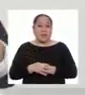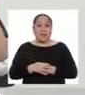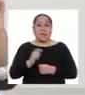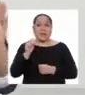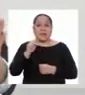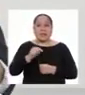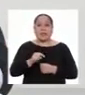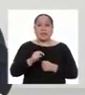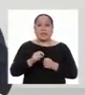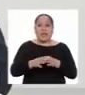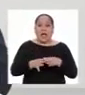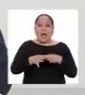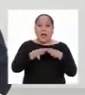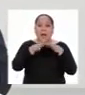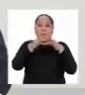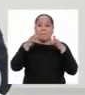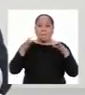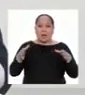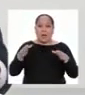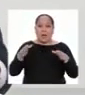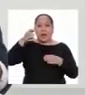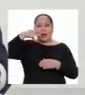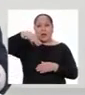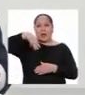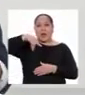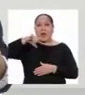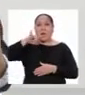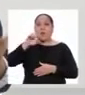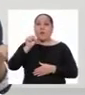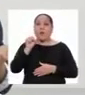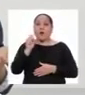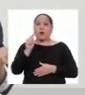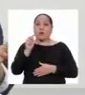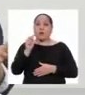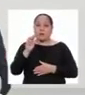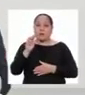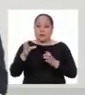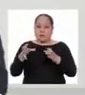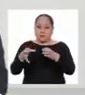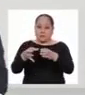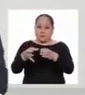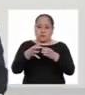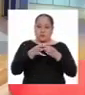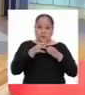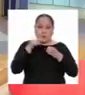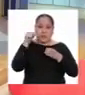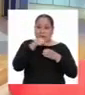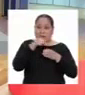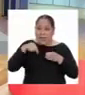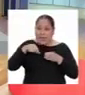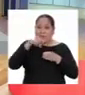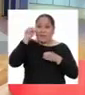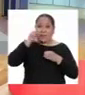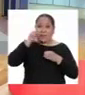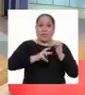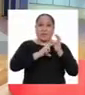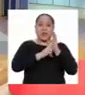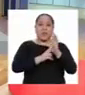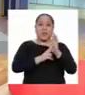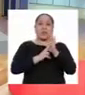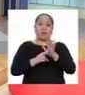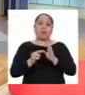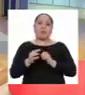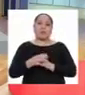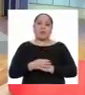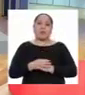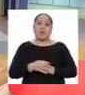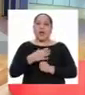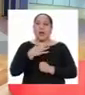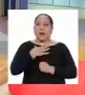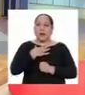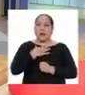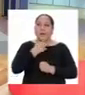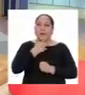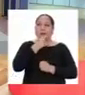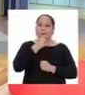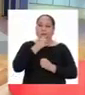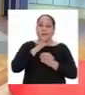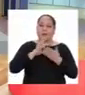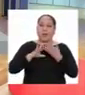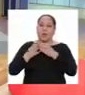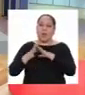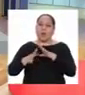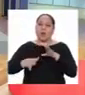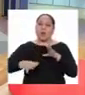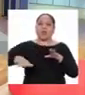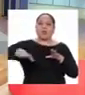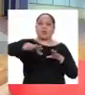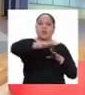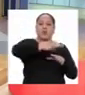es ampliar tu muestra para que sea representativa. Entonces, si mi población siguen siendo mis